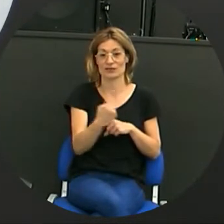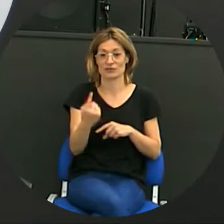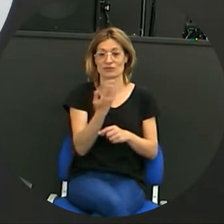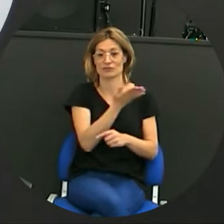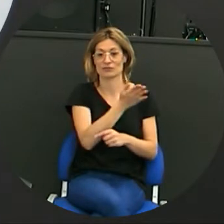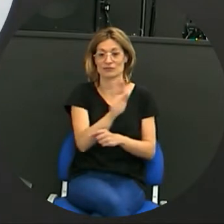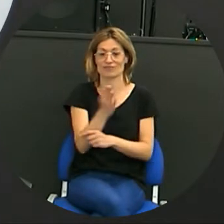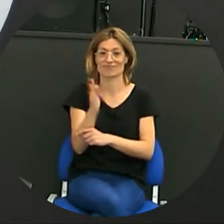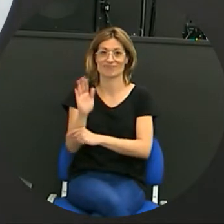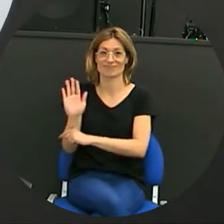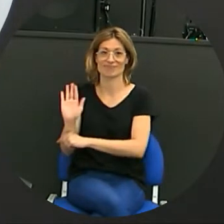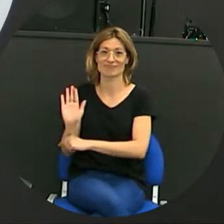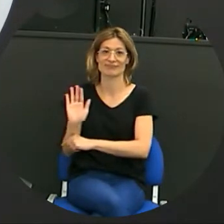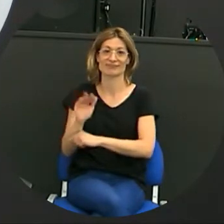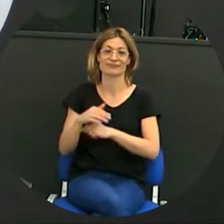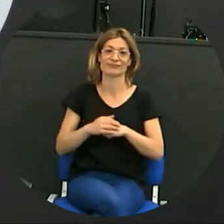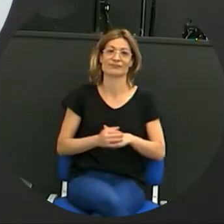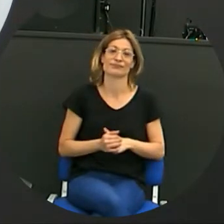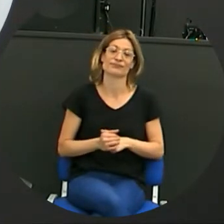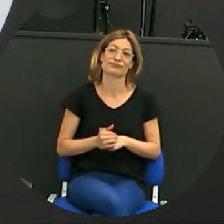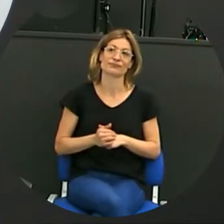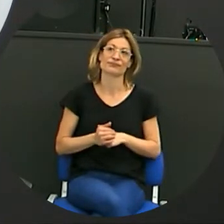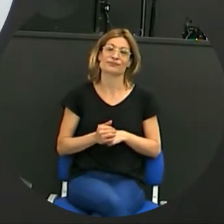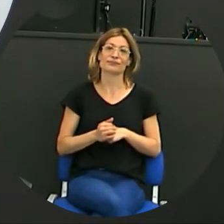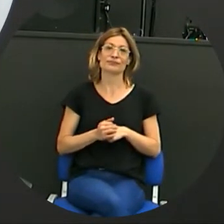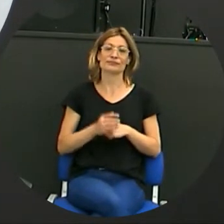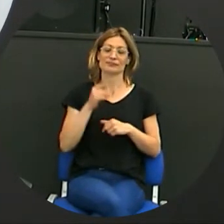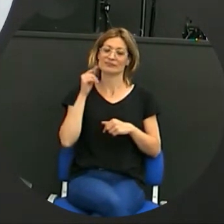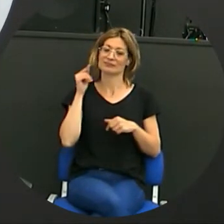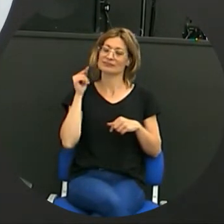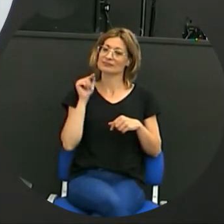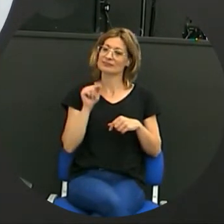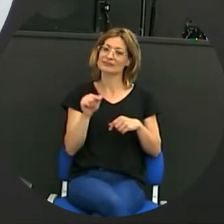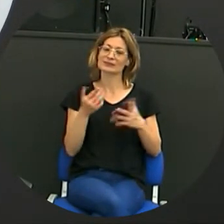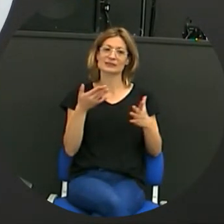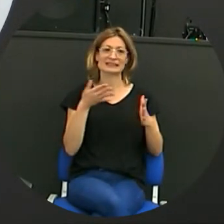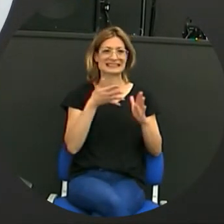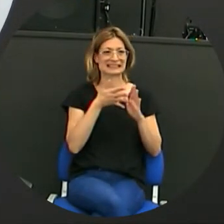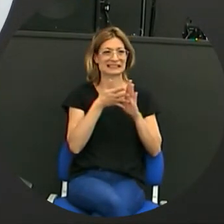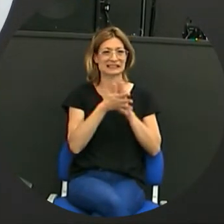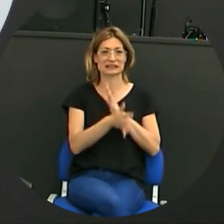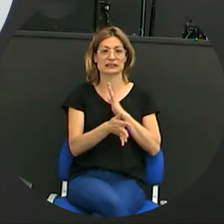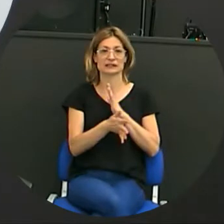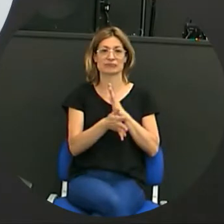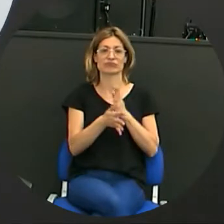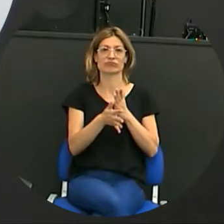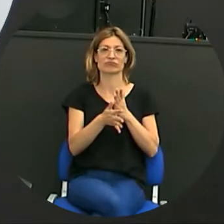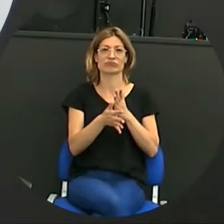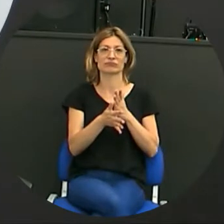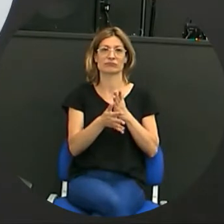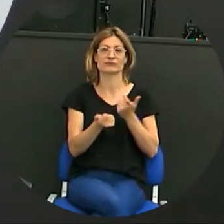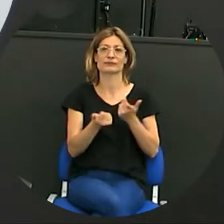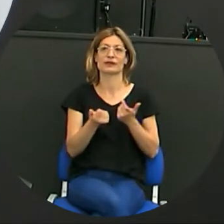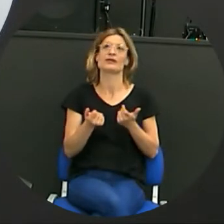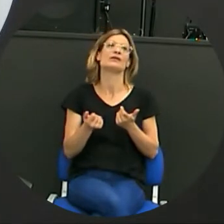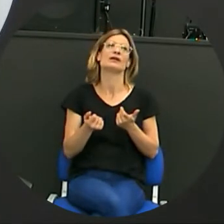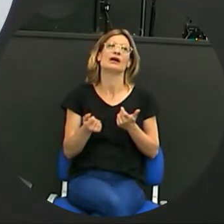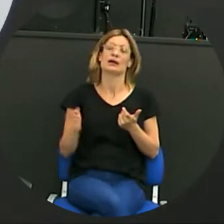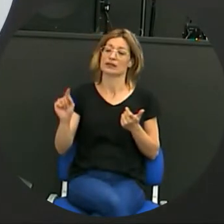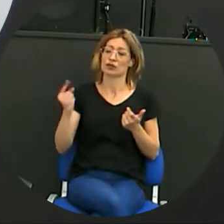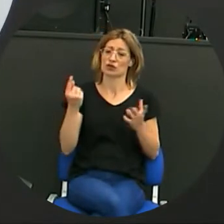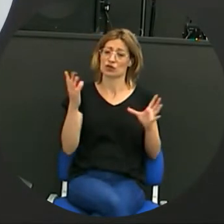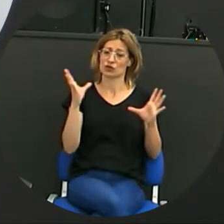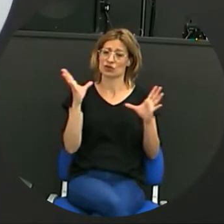y a través de nosotros. Eso quiere decir que Dios lo que desea